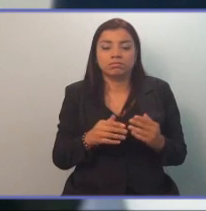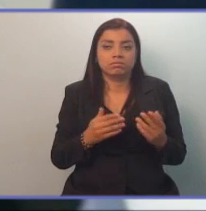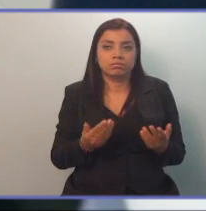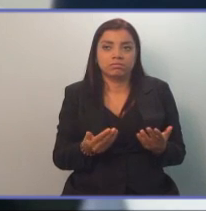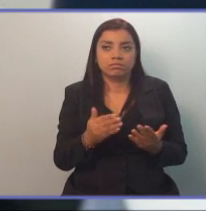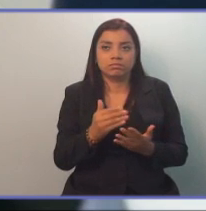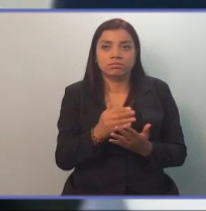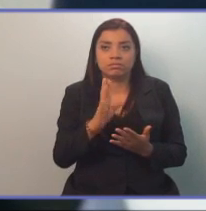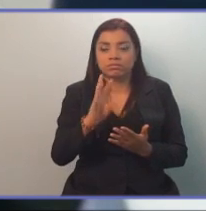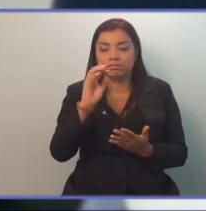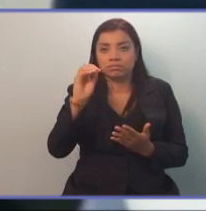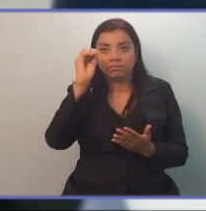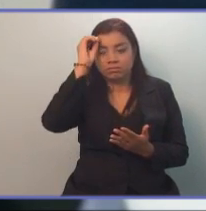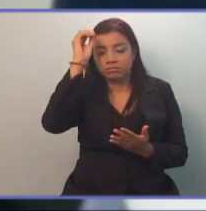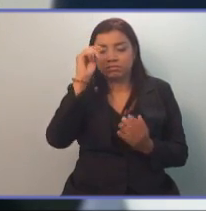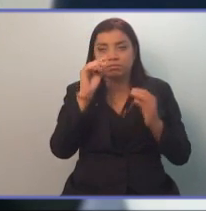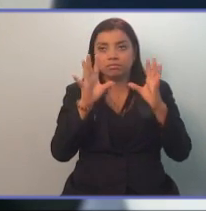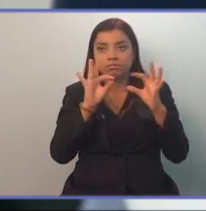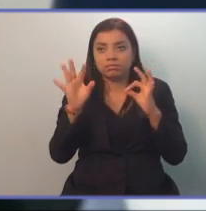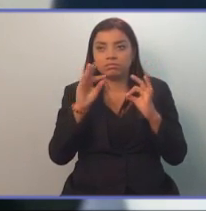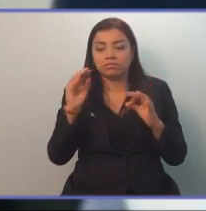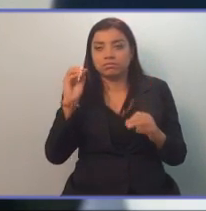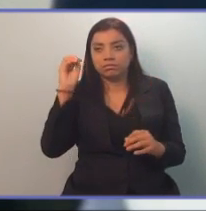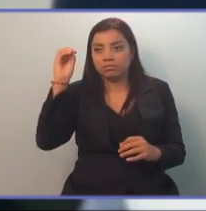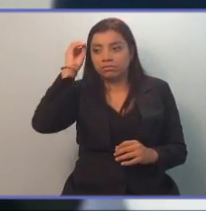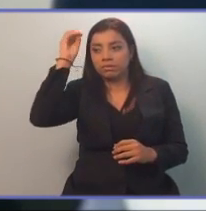qué opina sobre algunas posiciones